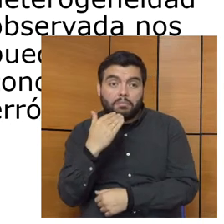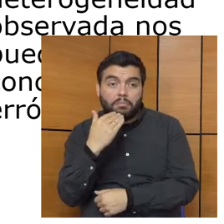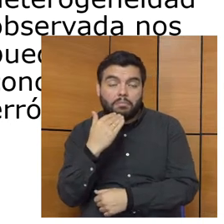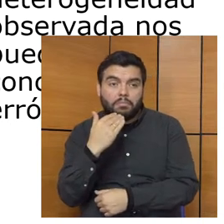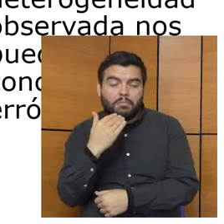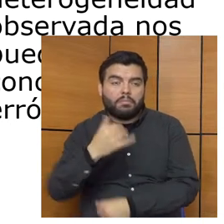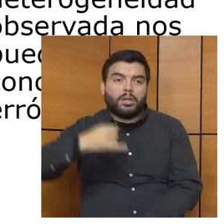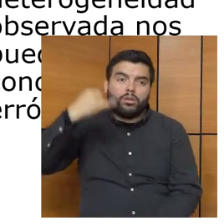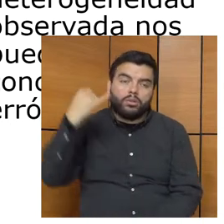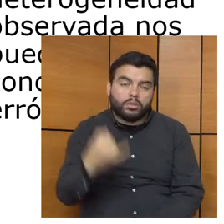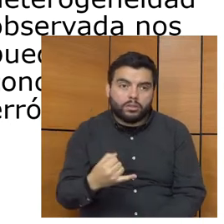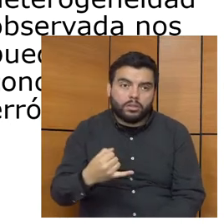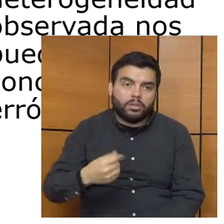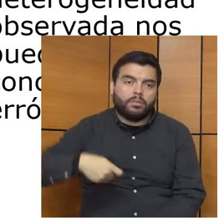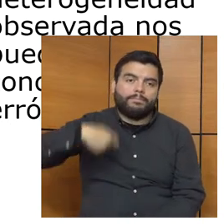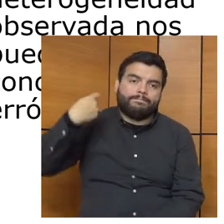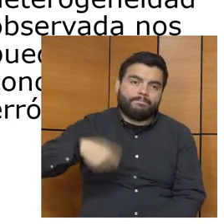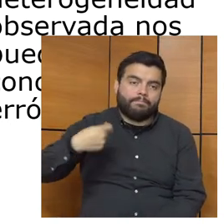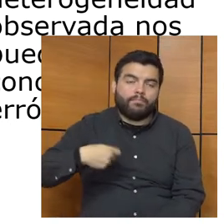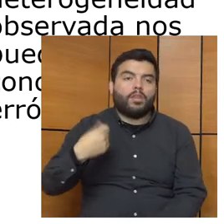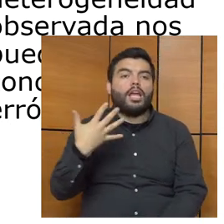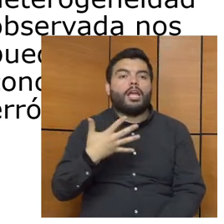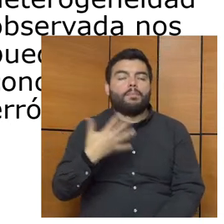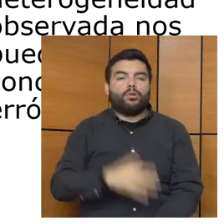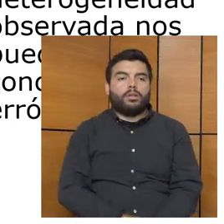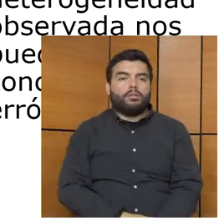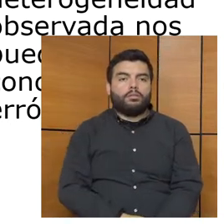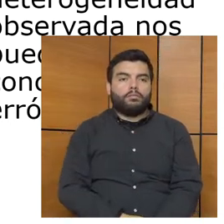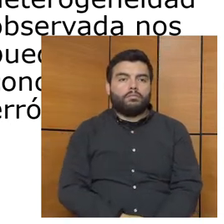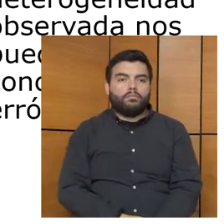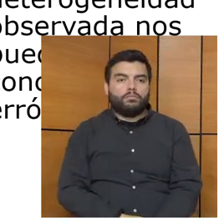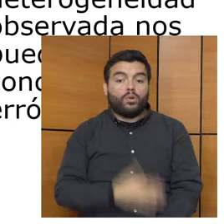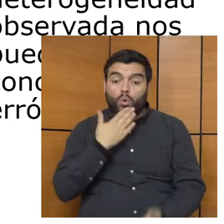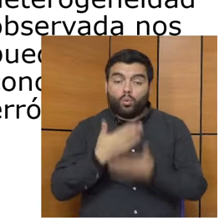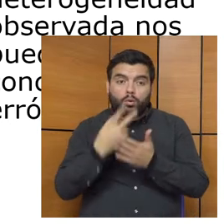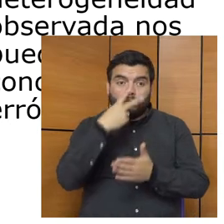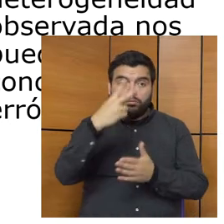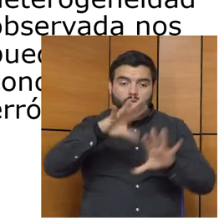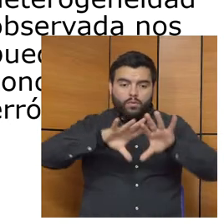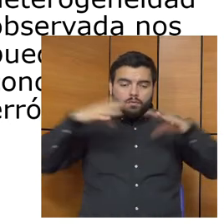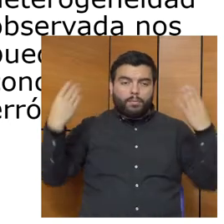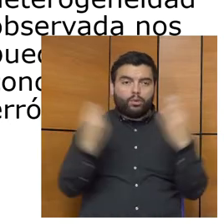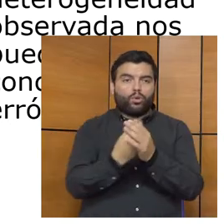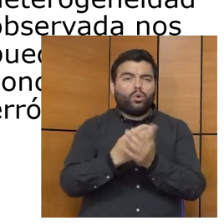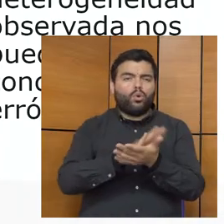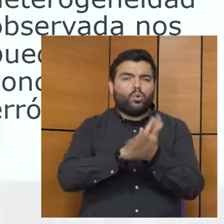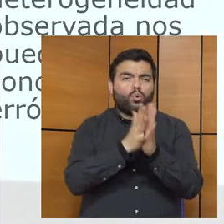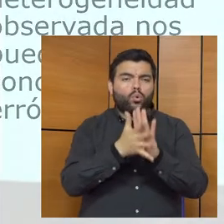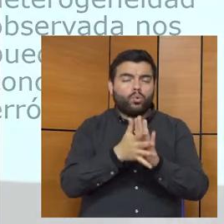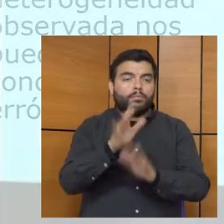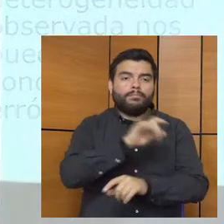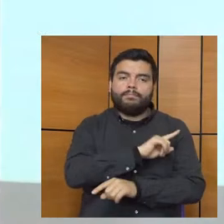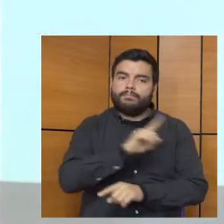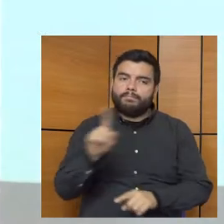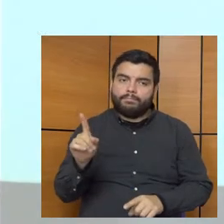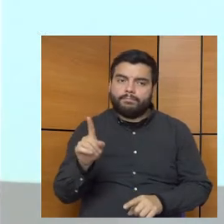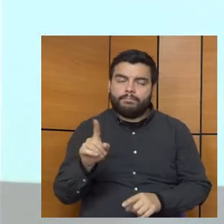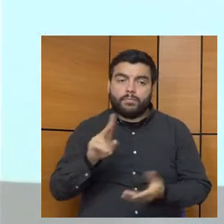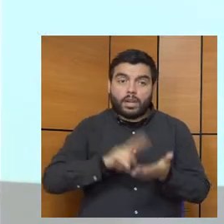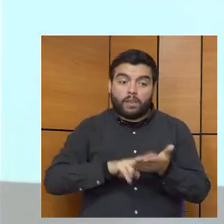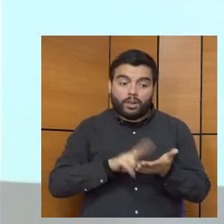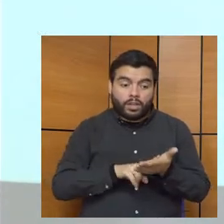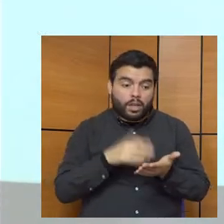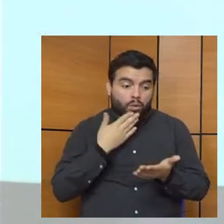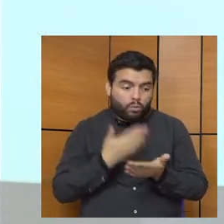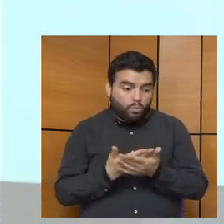pero sí el precio es importante. O sea, cuando lo vemos como un todo, se distorsiona la realidad. Cuando lo segmentamos,